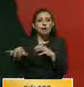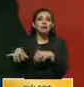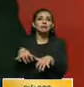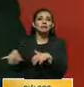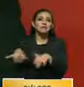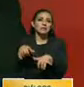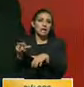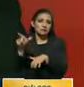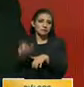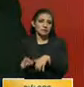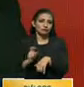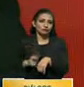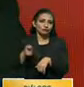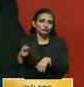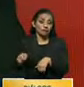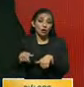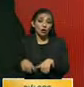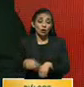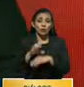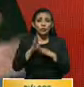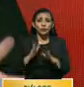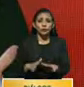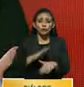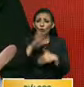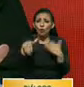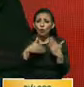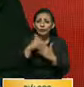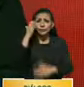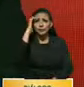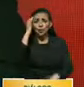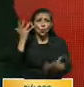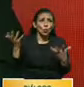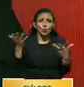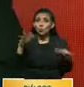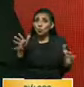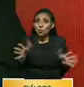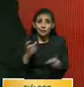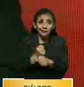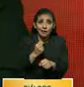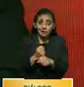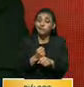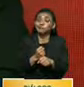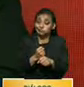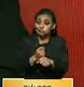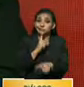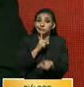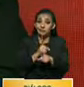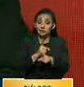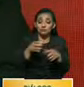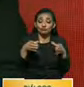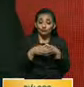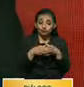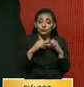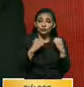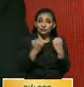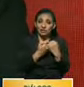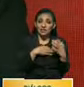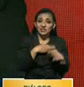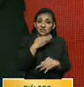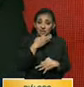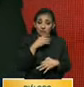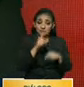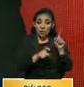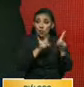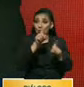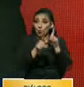a los ecuatorianos de acuerdo a las encuestas. Coinciden con las preocupaciones más reiteradas en la sociedad civil organizada, de la que hemos